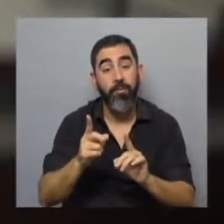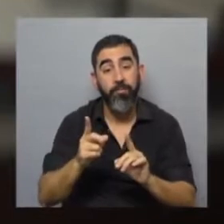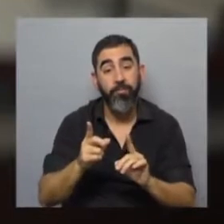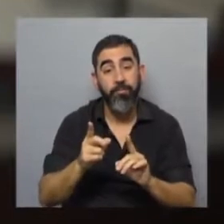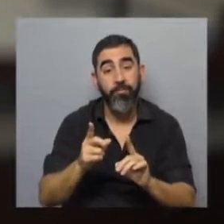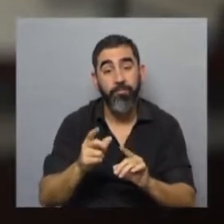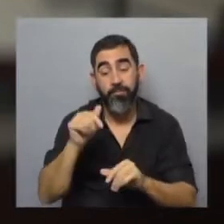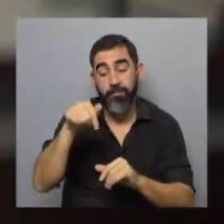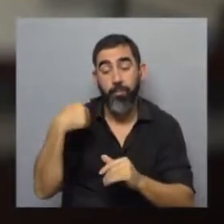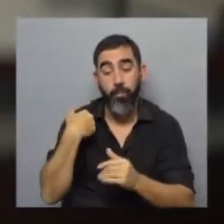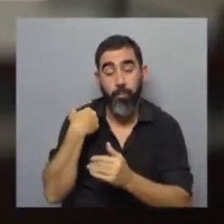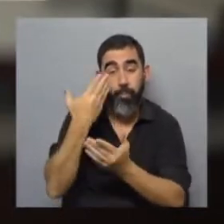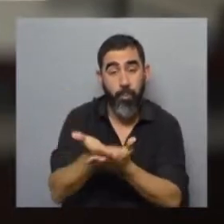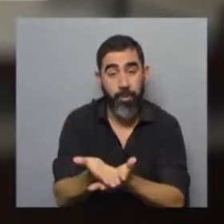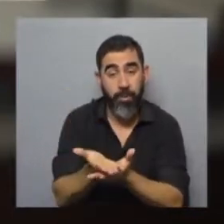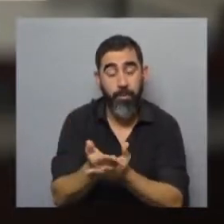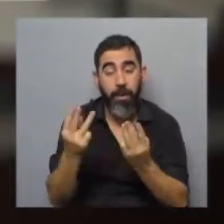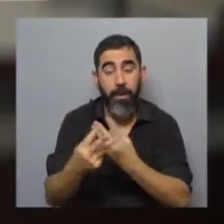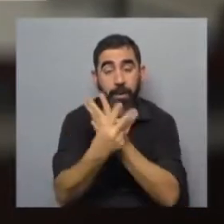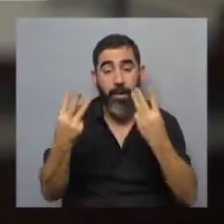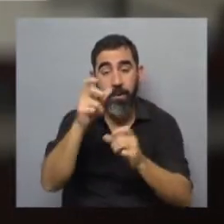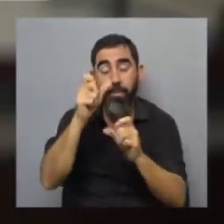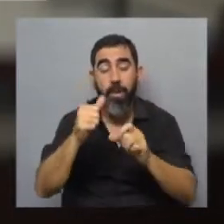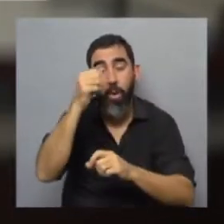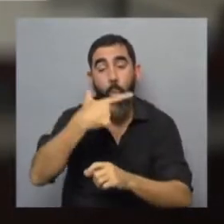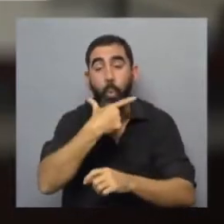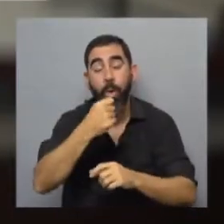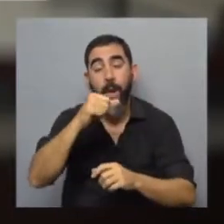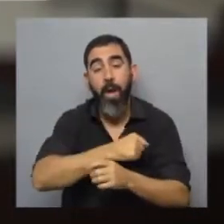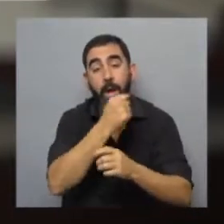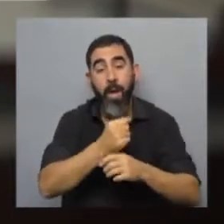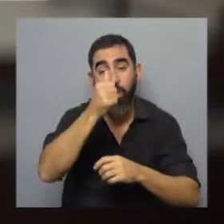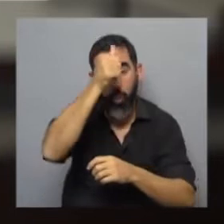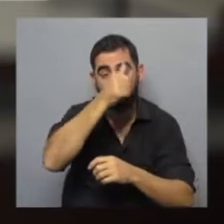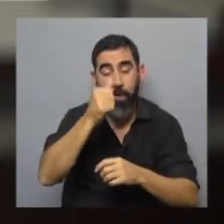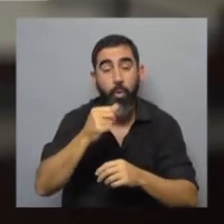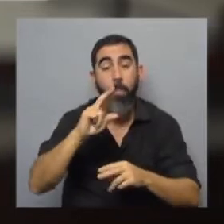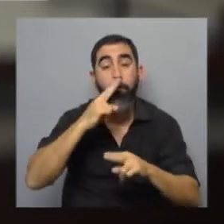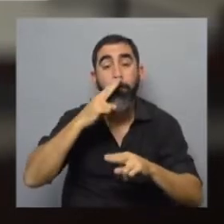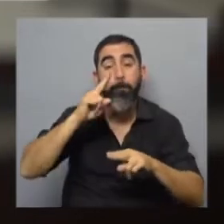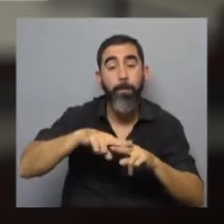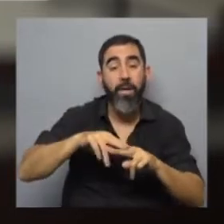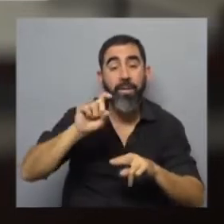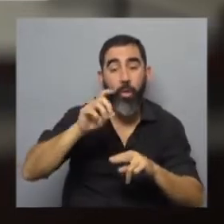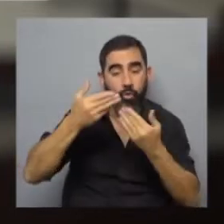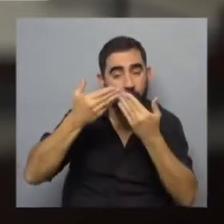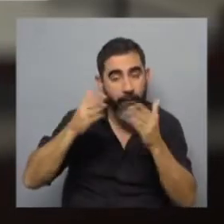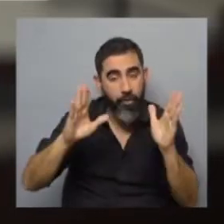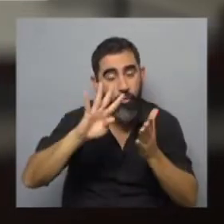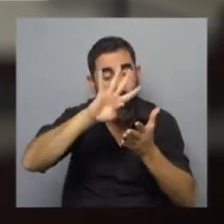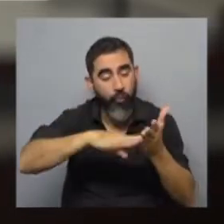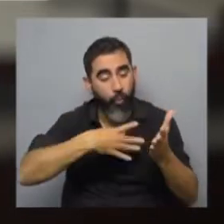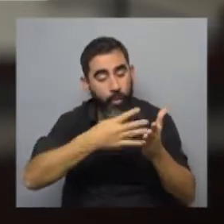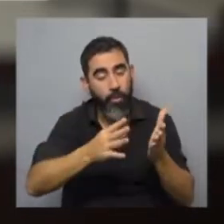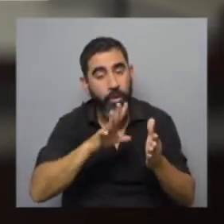nuestra propuesta para público general va de jueves a domingo, todos los martes a las 12 se abre siempre el formulario